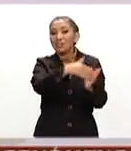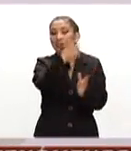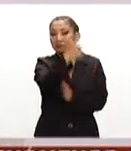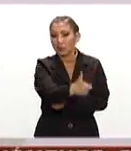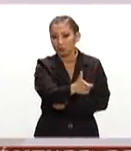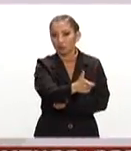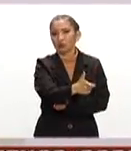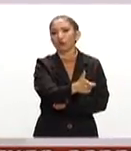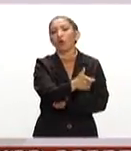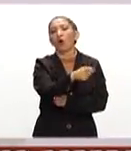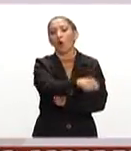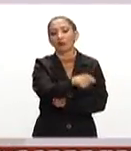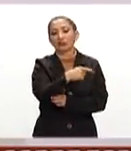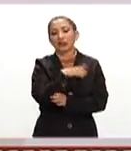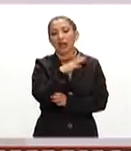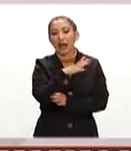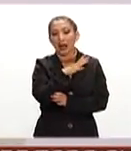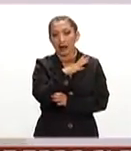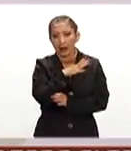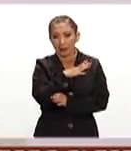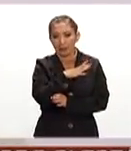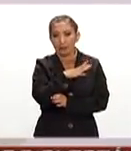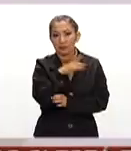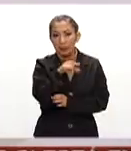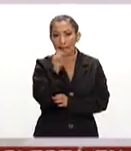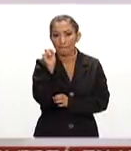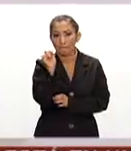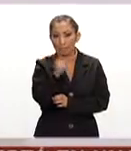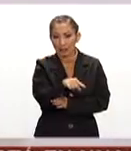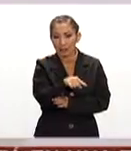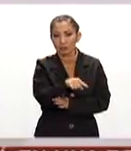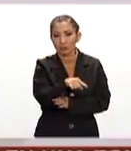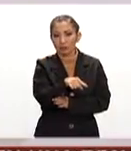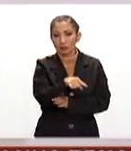de pesos que se encuentran precisamente